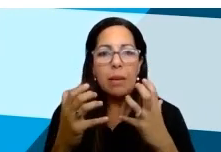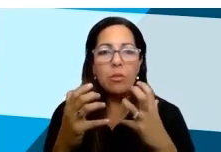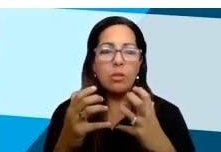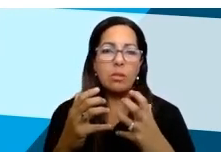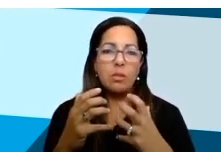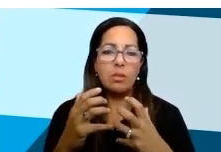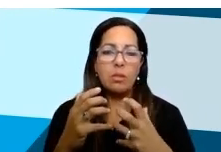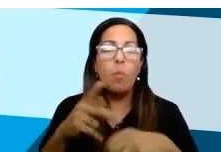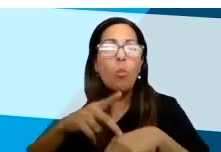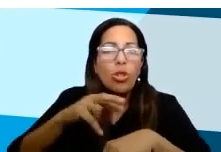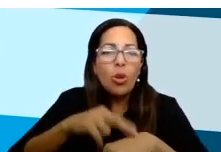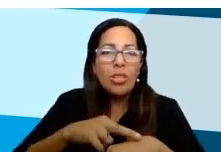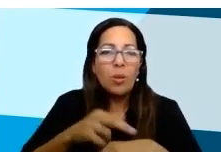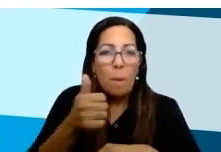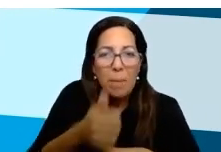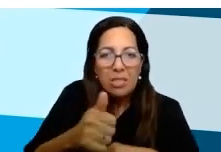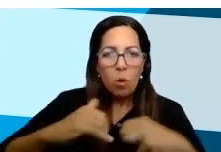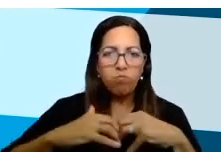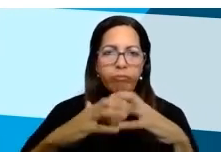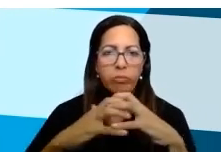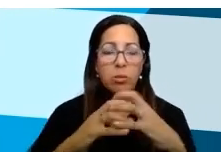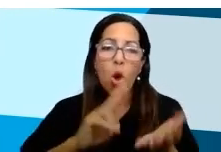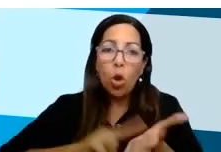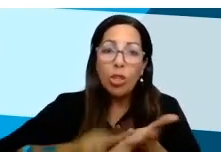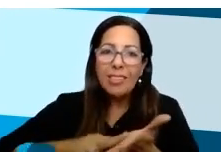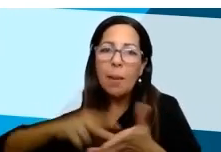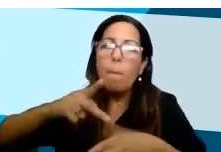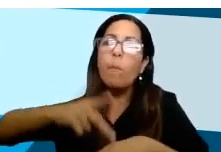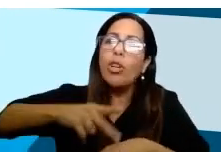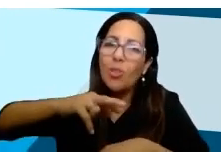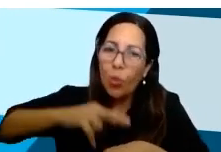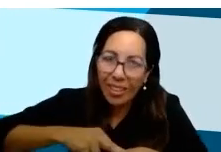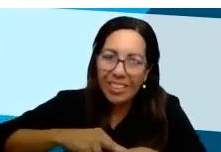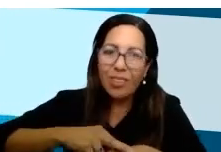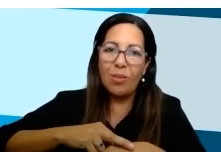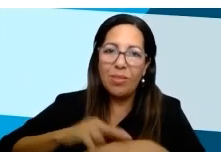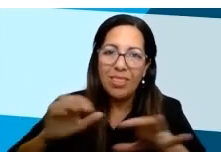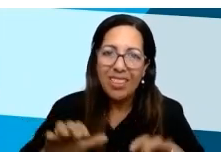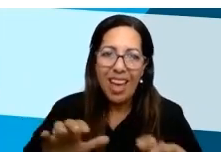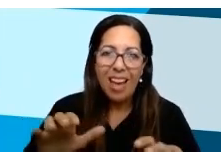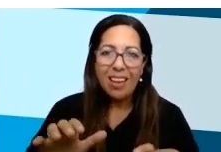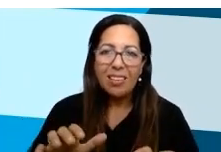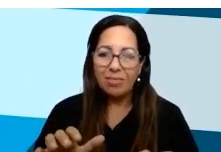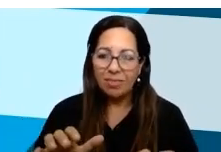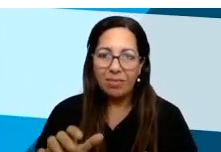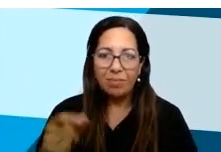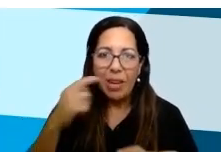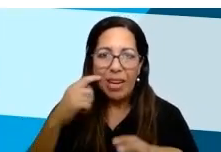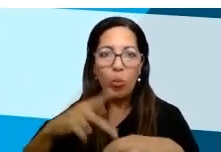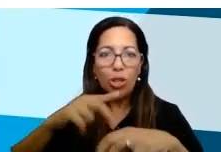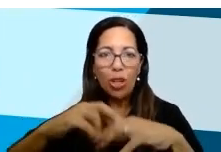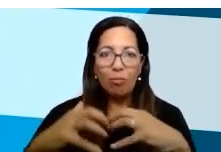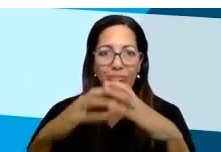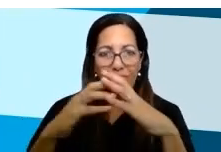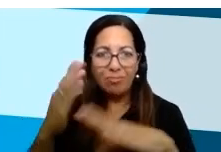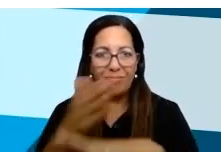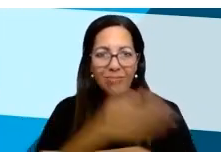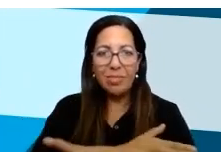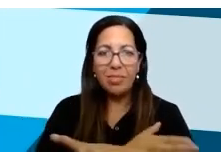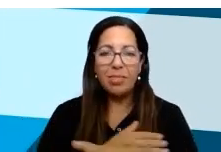manos puertorriqueñas. Que sean los contratistas de Puerto Rico que los que reconstruyan y tomen la batuta en reconstruir a Puerto Rico. Pero eso no